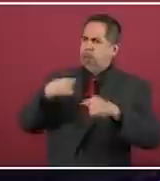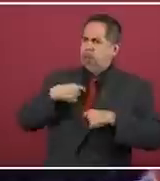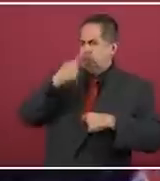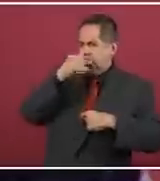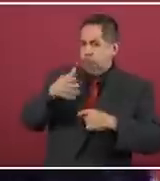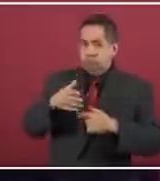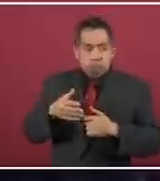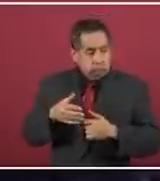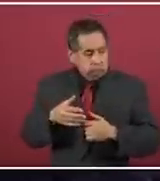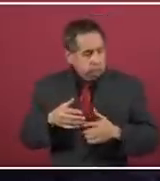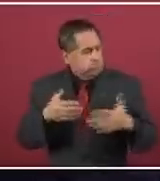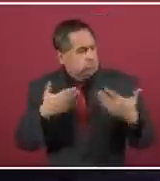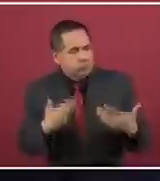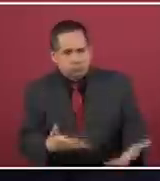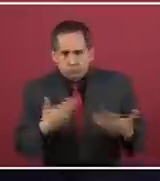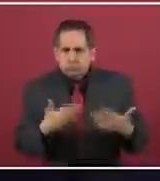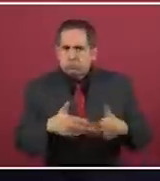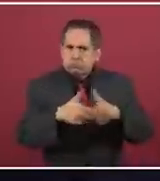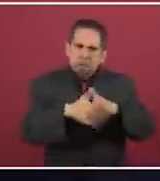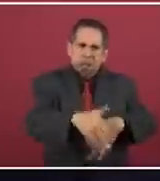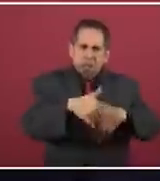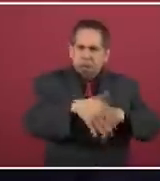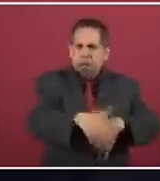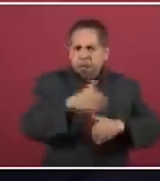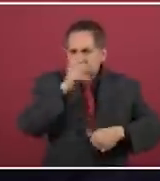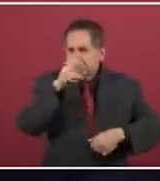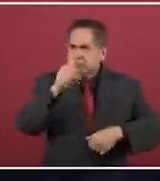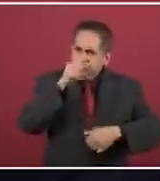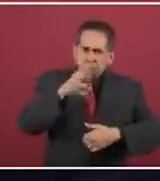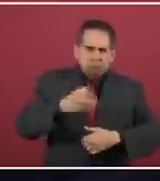hubiesen estas manifestaciones, lo cual